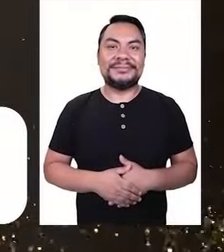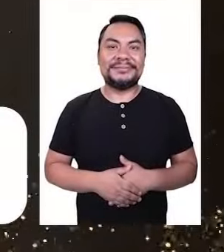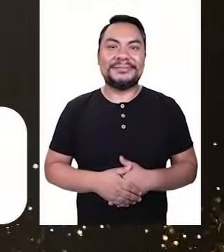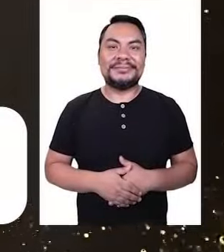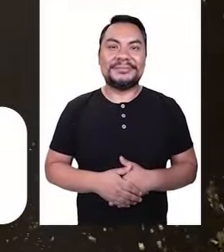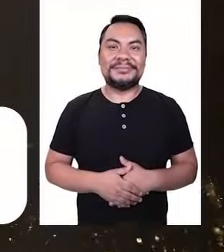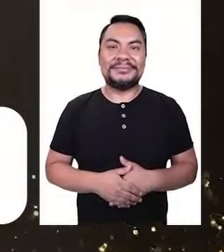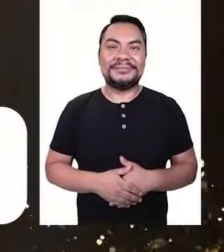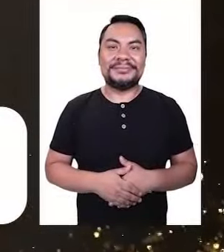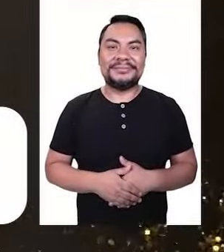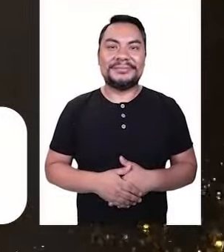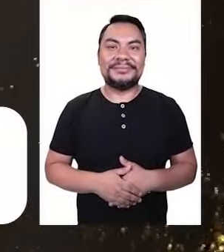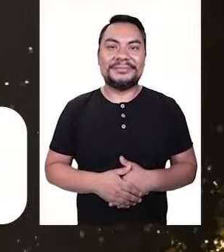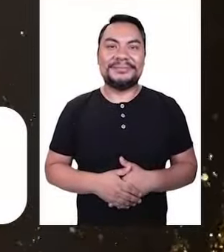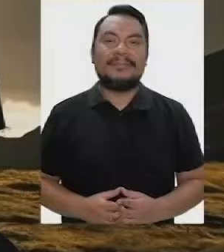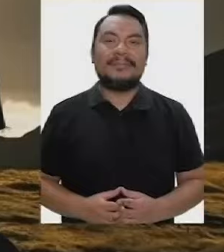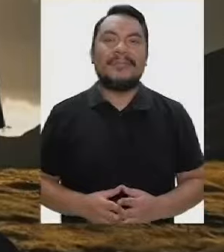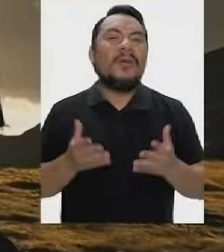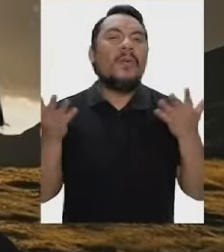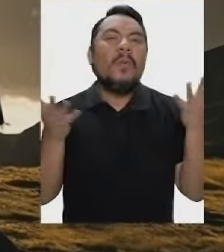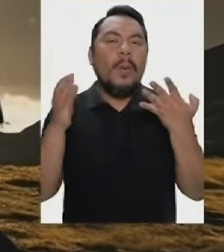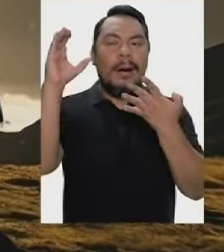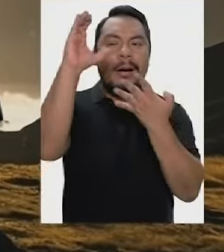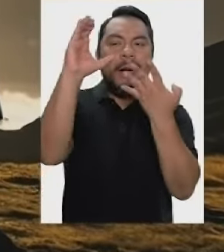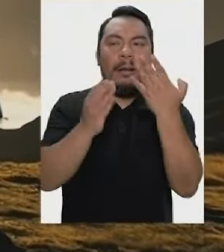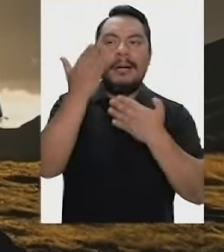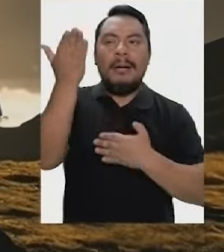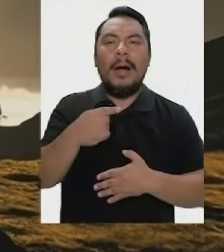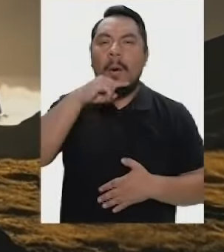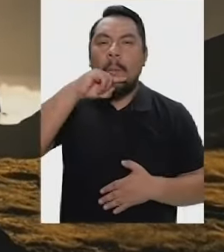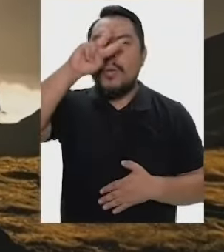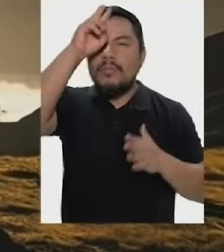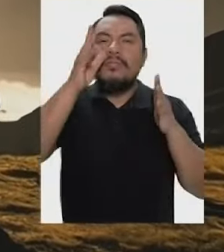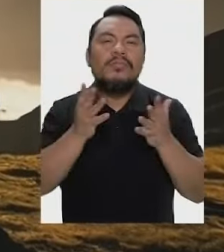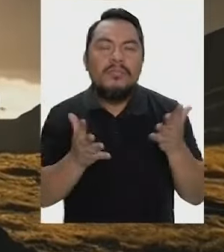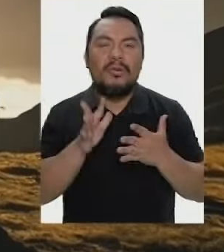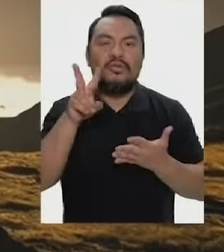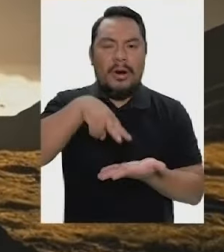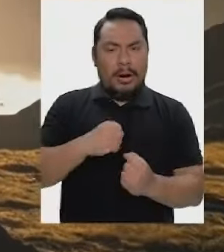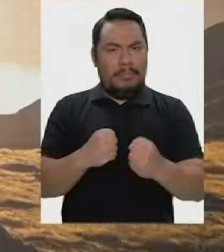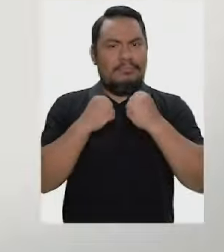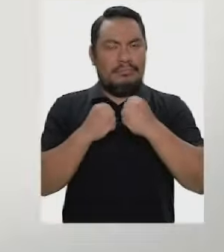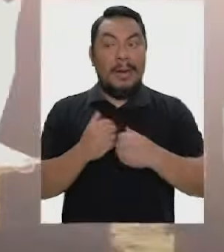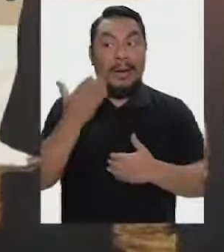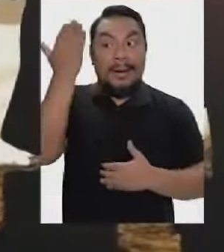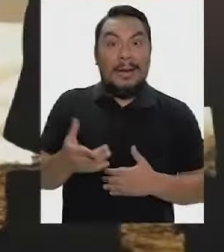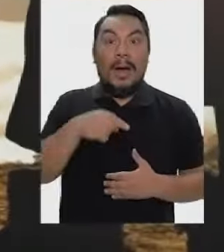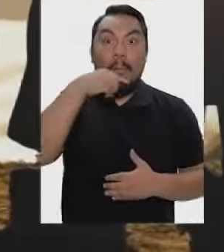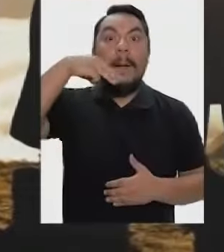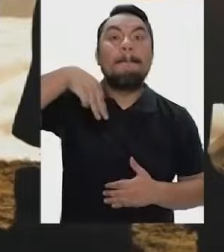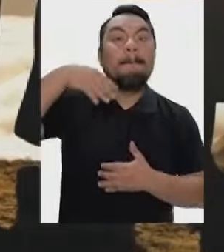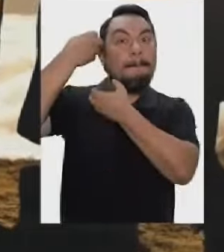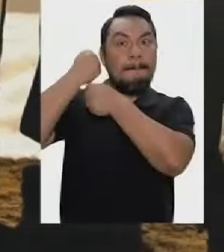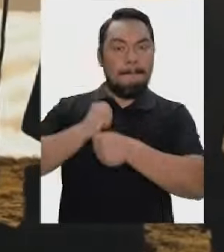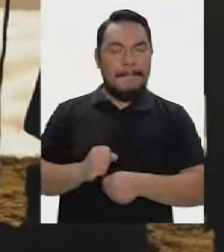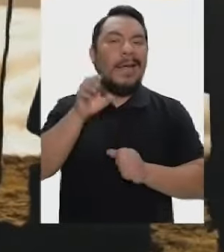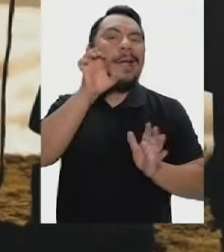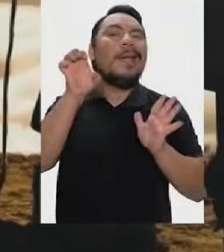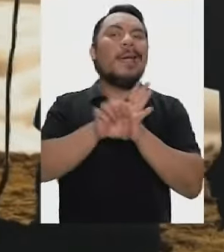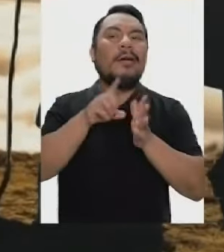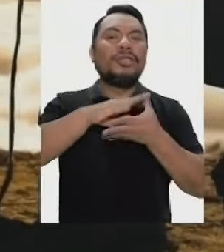campaña del IRTP. Si algo caracteriza a la mujer peruana, es su valentía. Y Micaela Bastidas es un